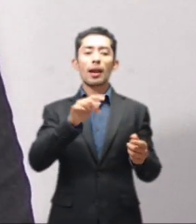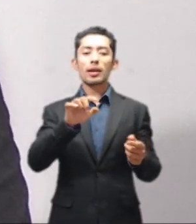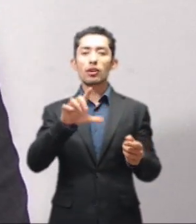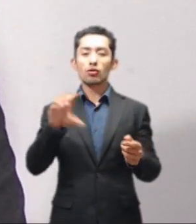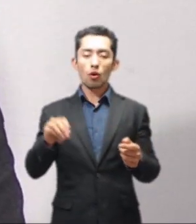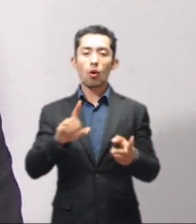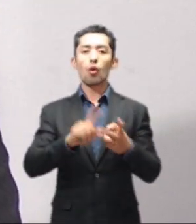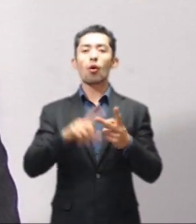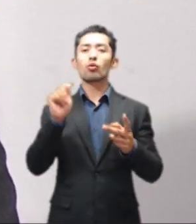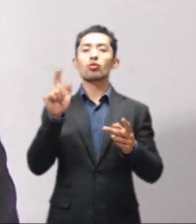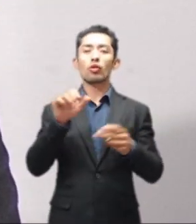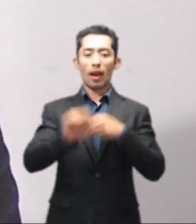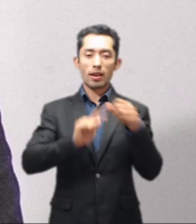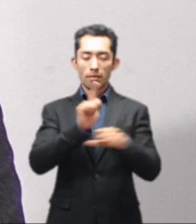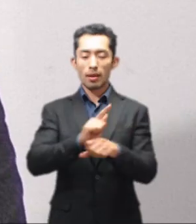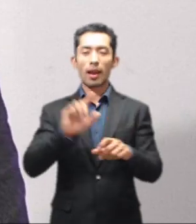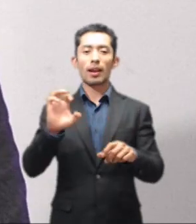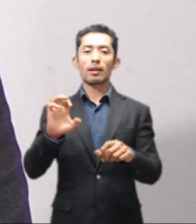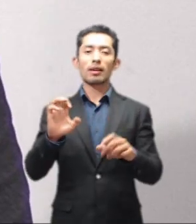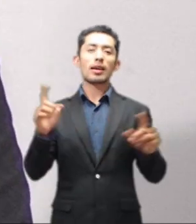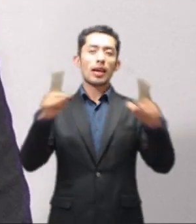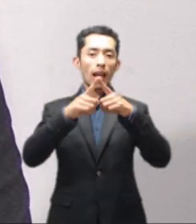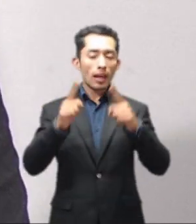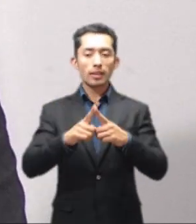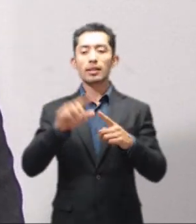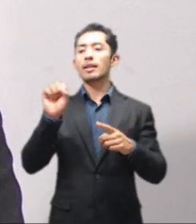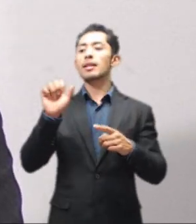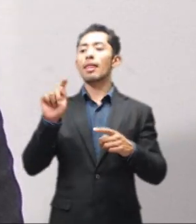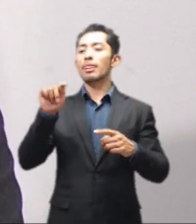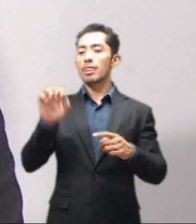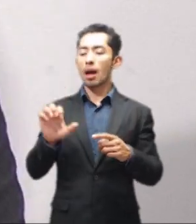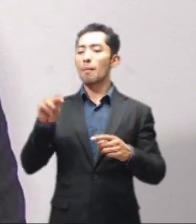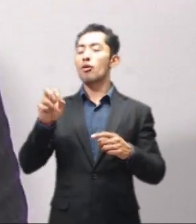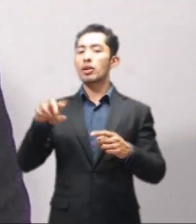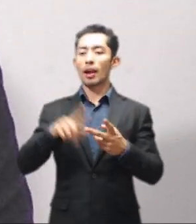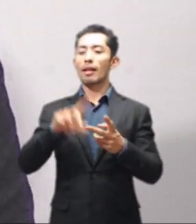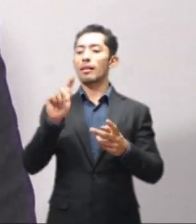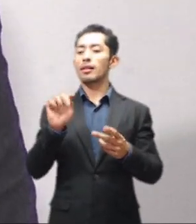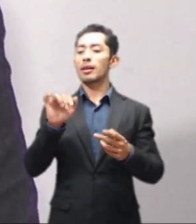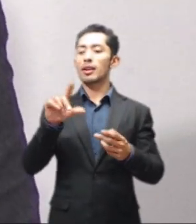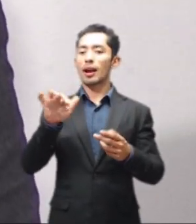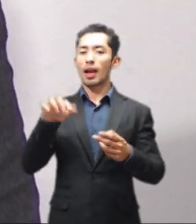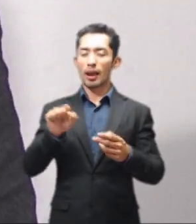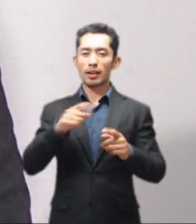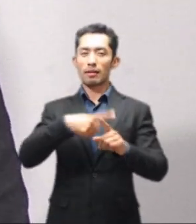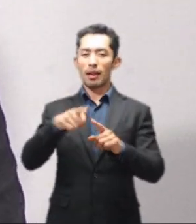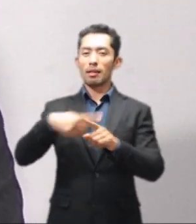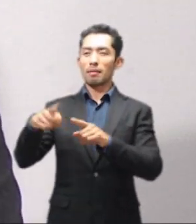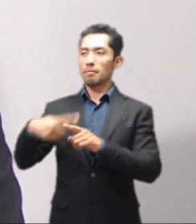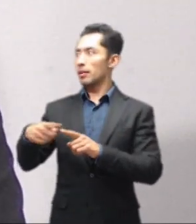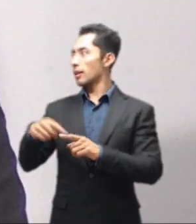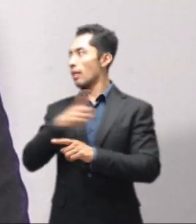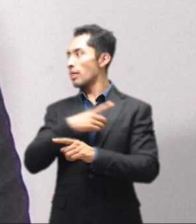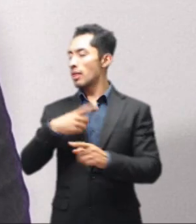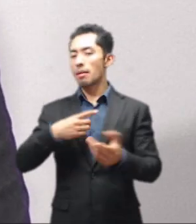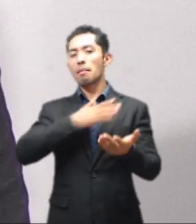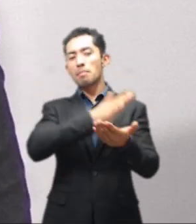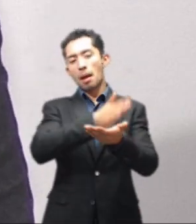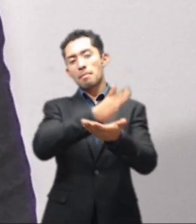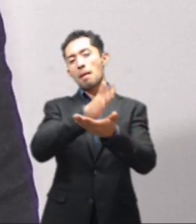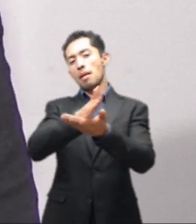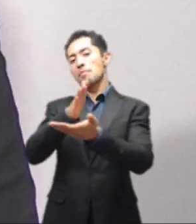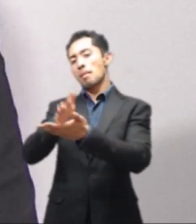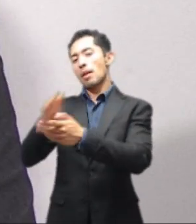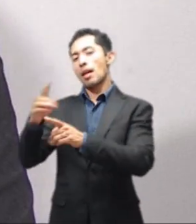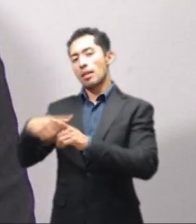tuzofari exconvento Santa Mónica Los tinacales Entonces se tendría que hacer recorridos apostarles aparte eso